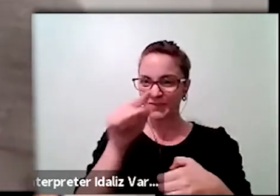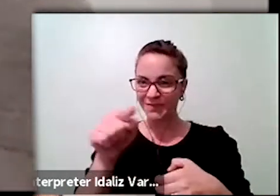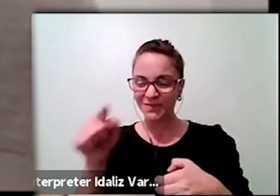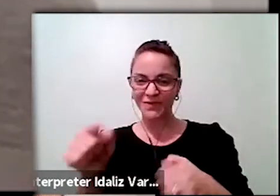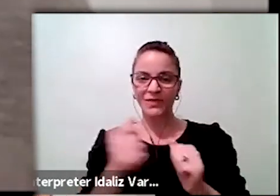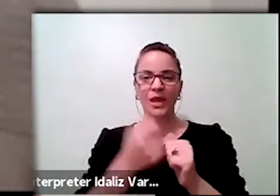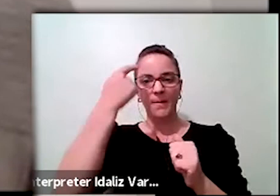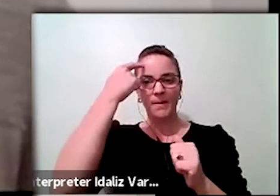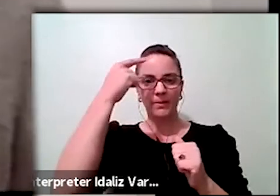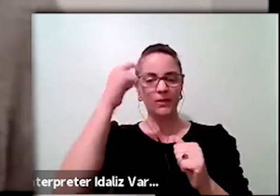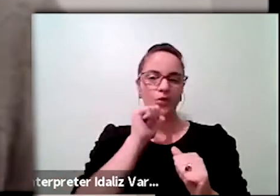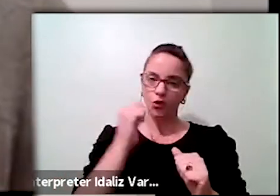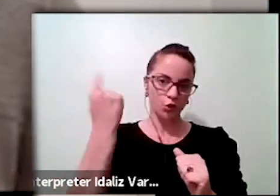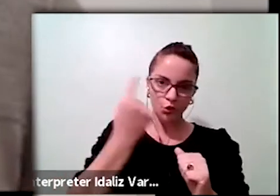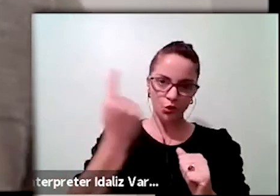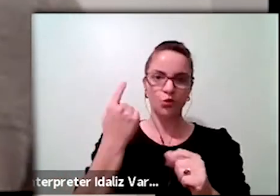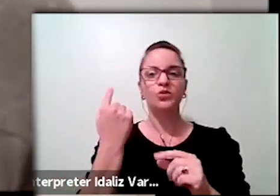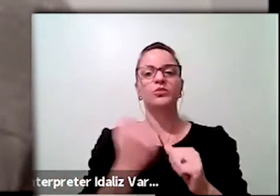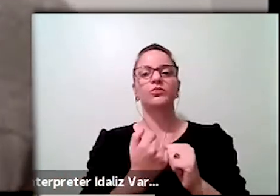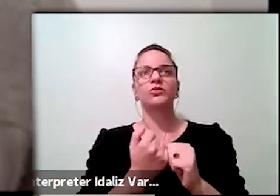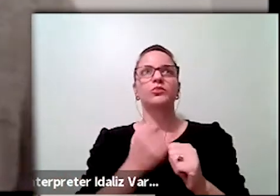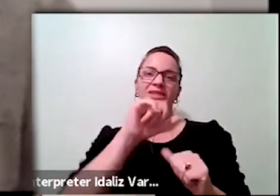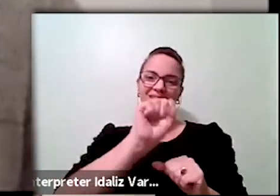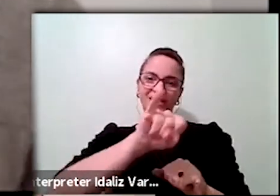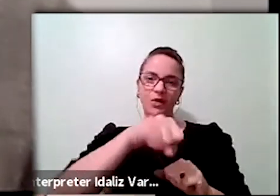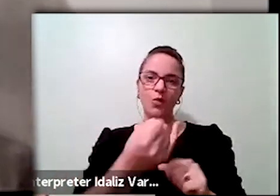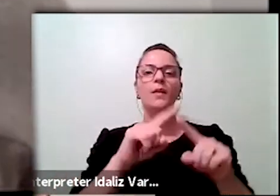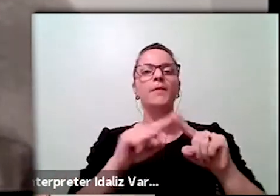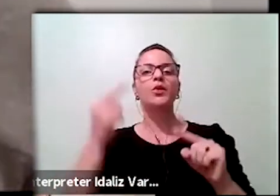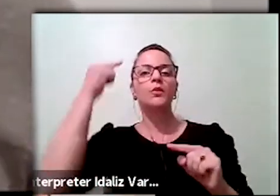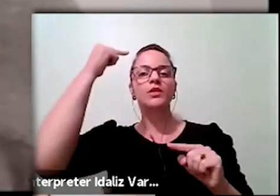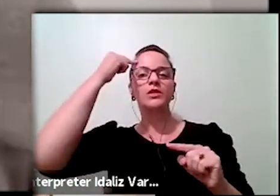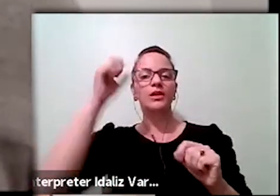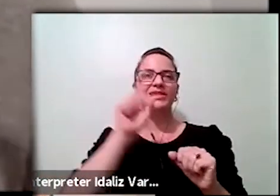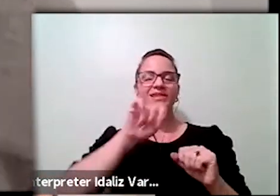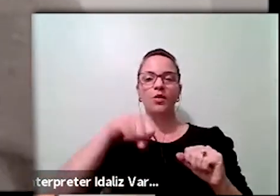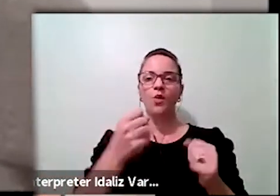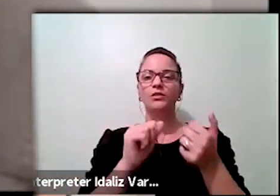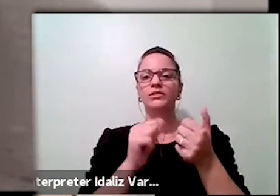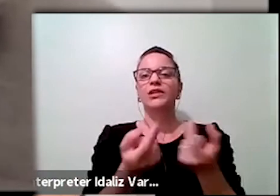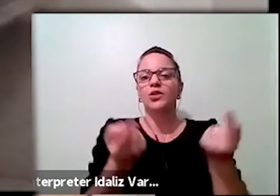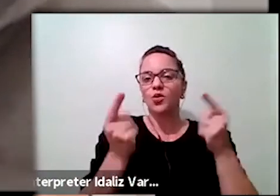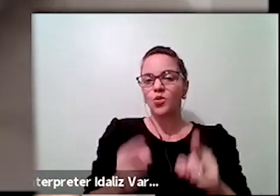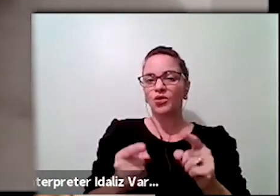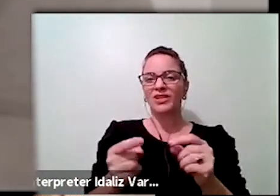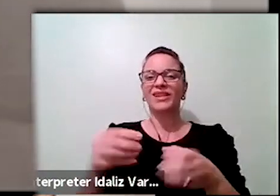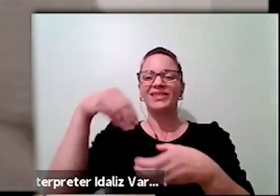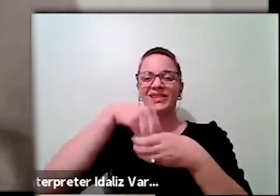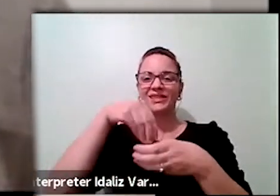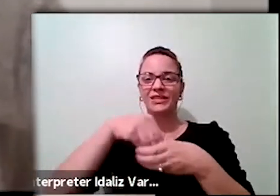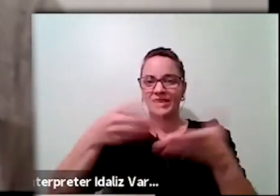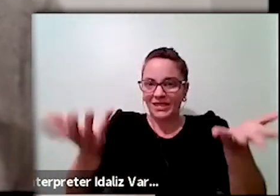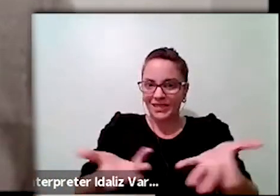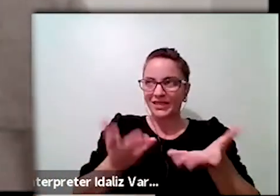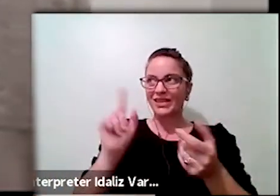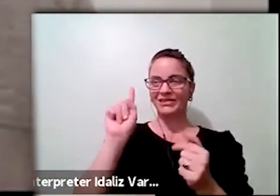en Viejo San Juan, sino pensar la ciudad como una ciudad que sucede a ambos lados de la muralla. Para